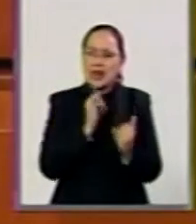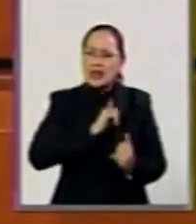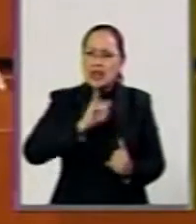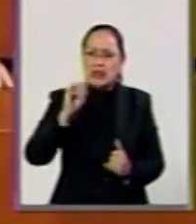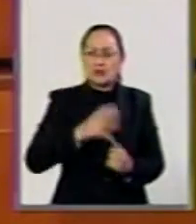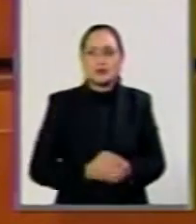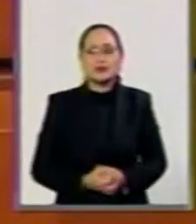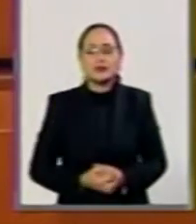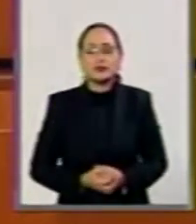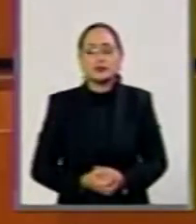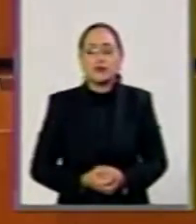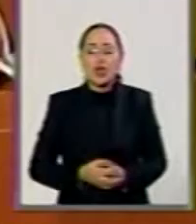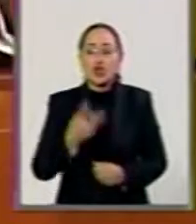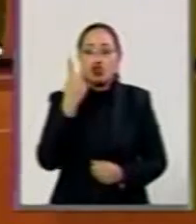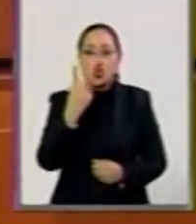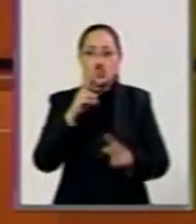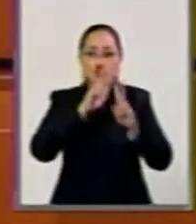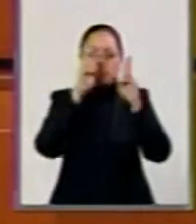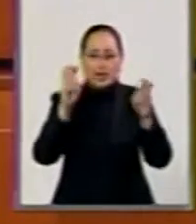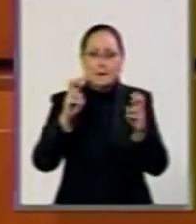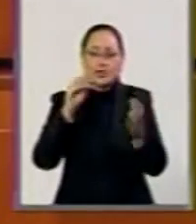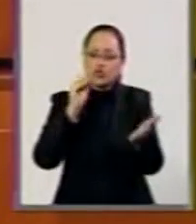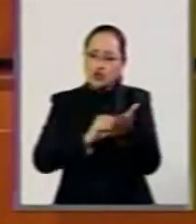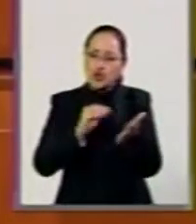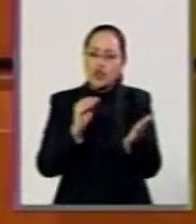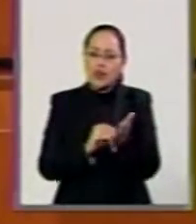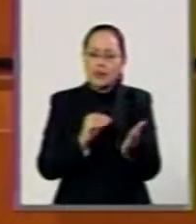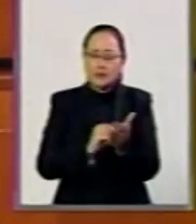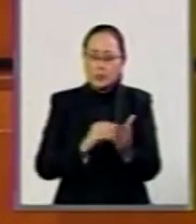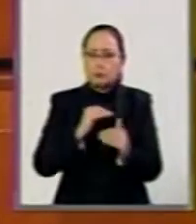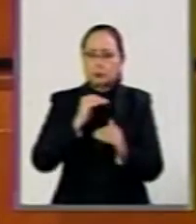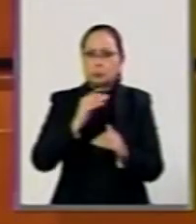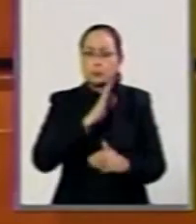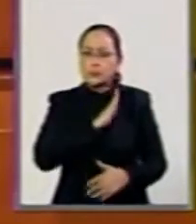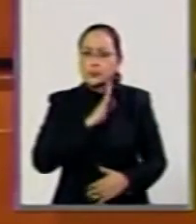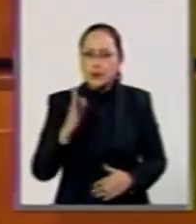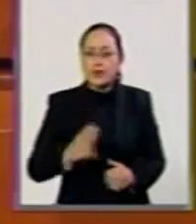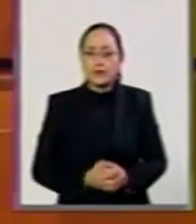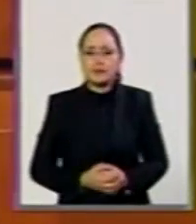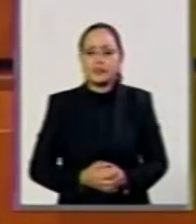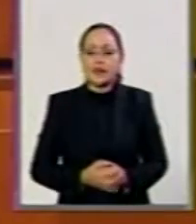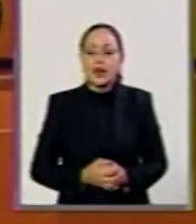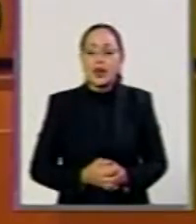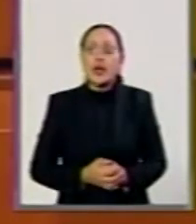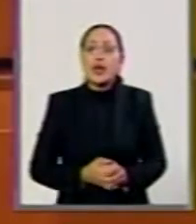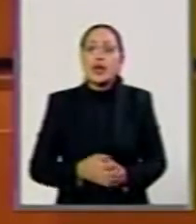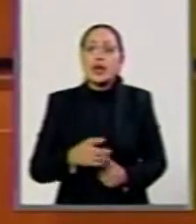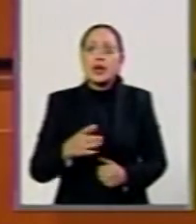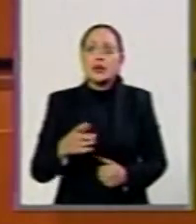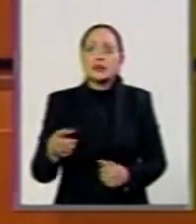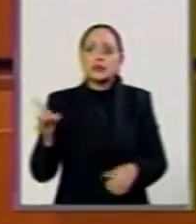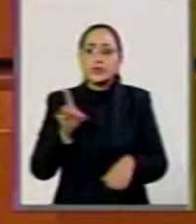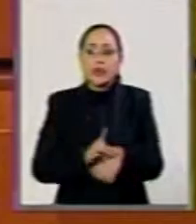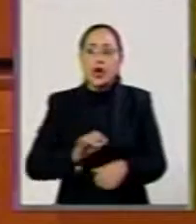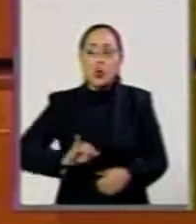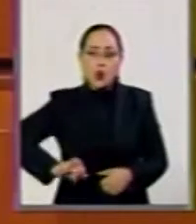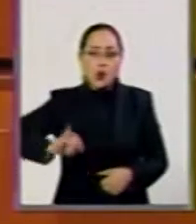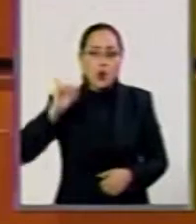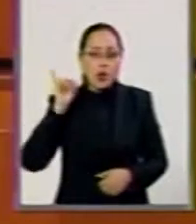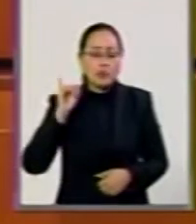de dos temas que sí tienen aún vigencia y que fue lo que además dictaminamos el día jueves